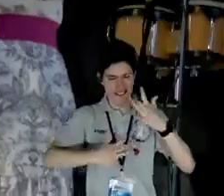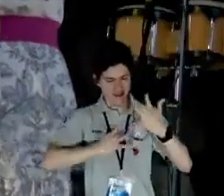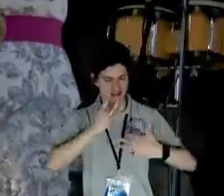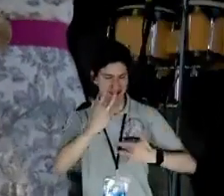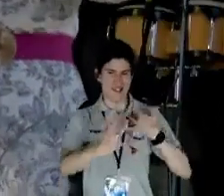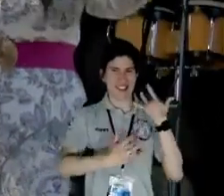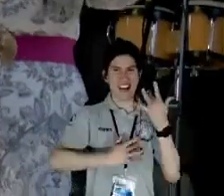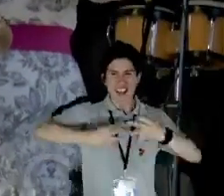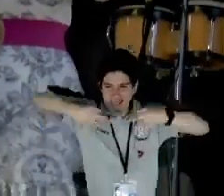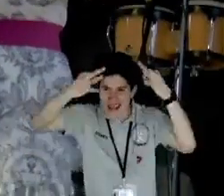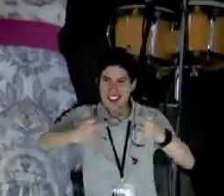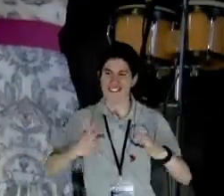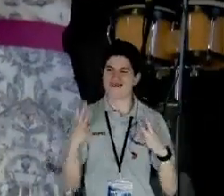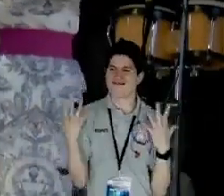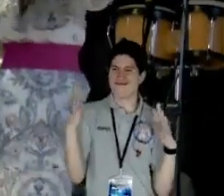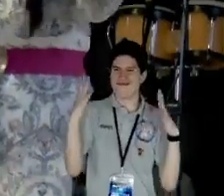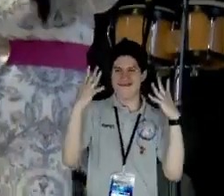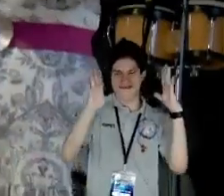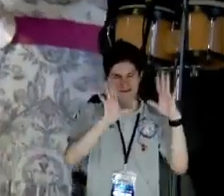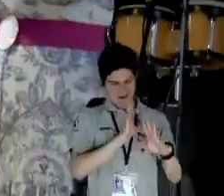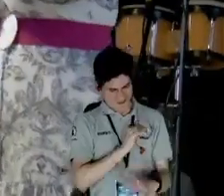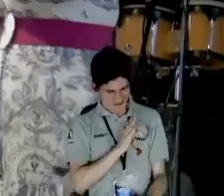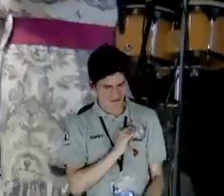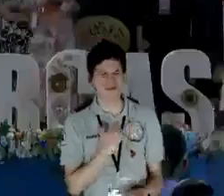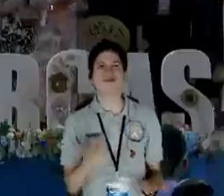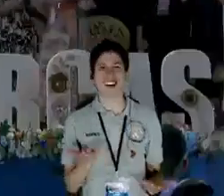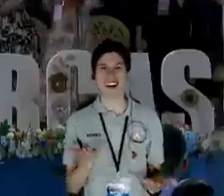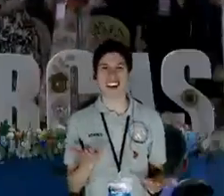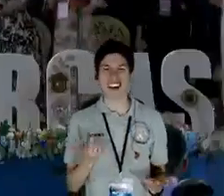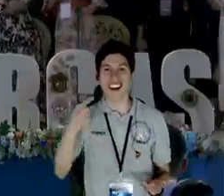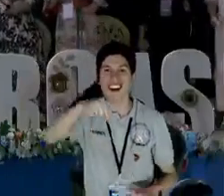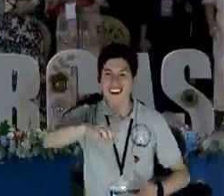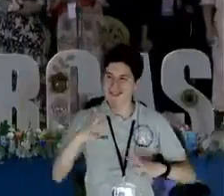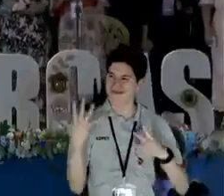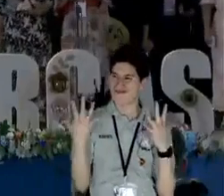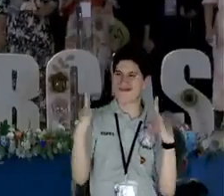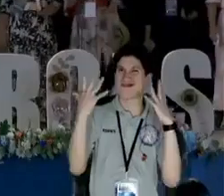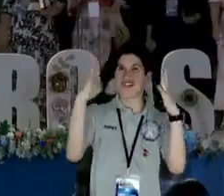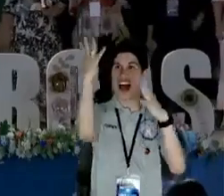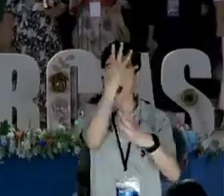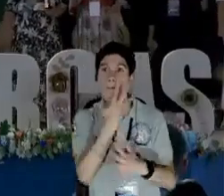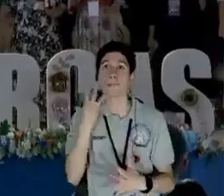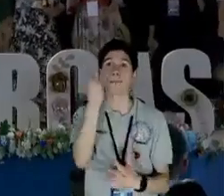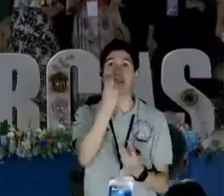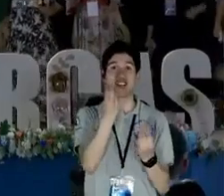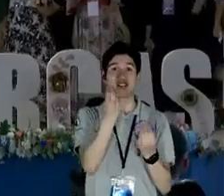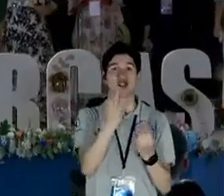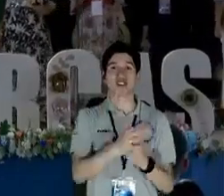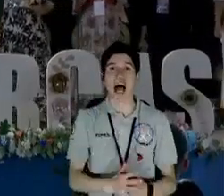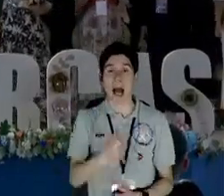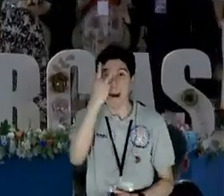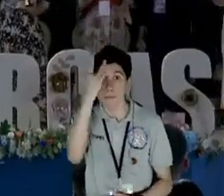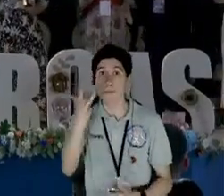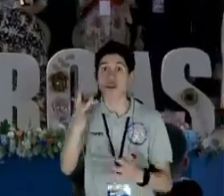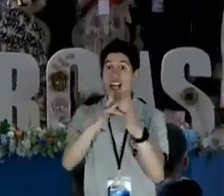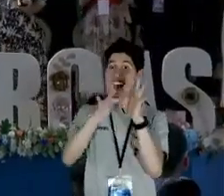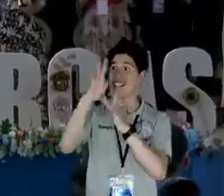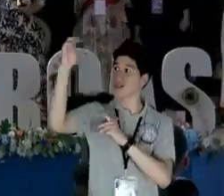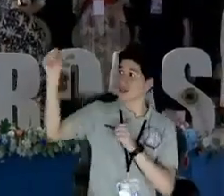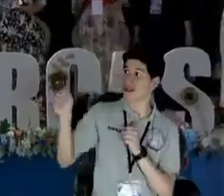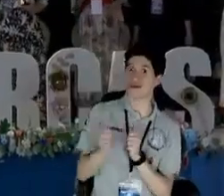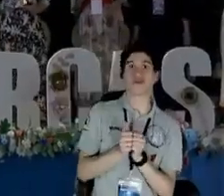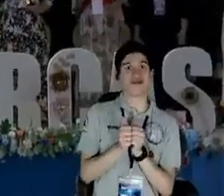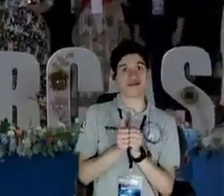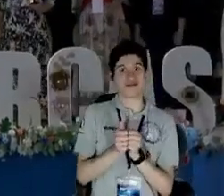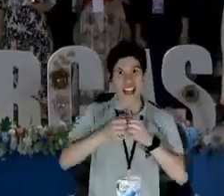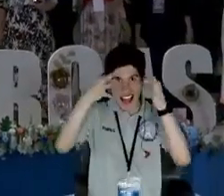se celebra, se disfruta. Esta fiesta está preciosa porque el Señor está con nosotros.